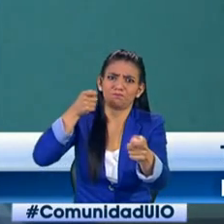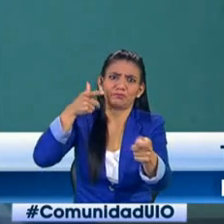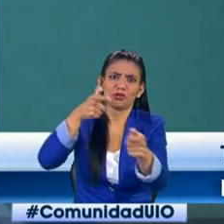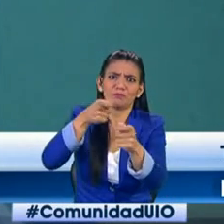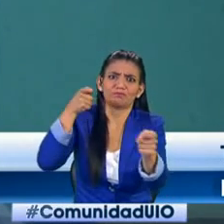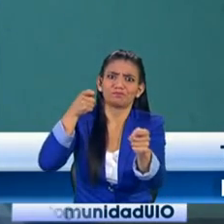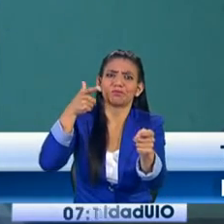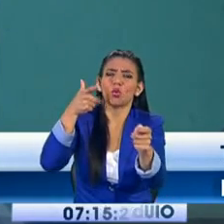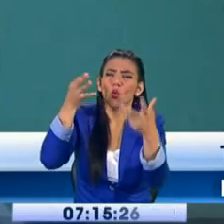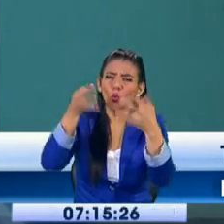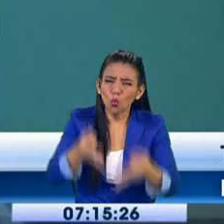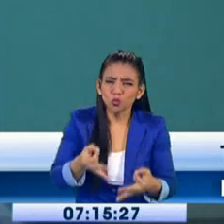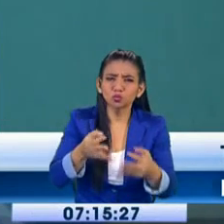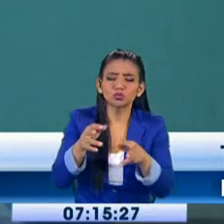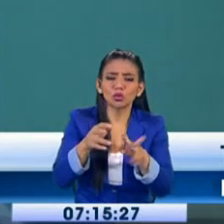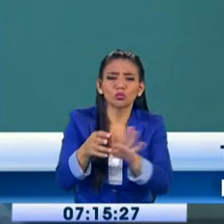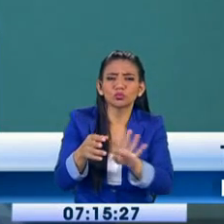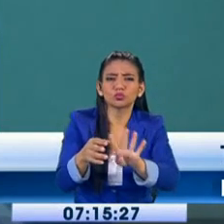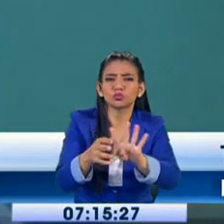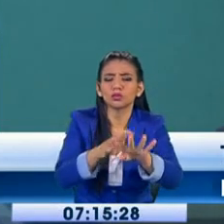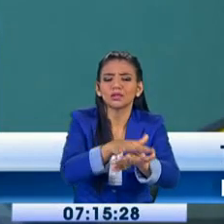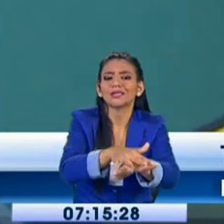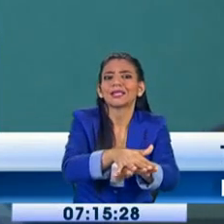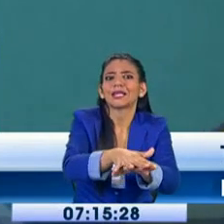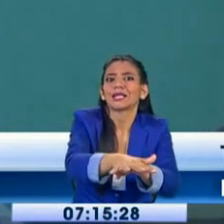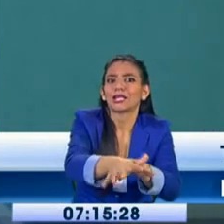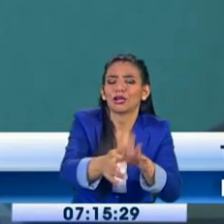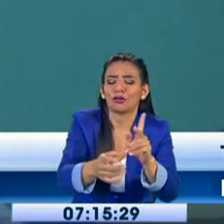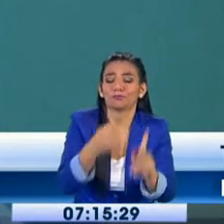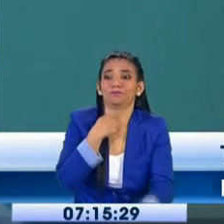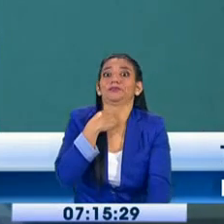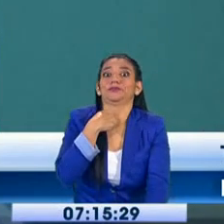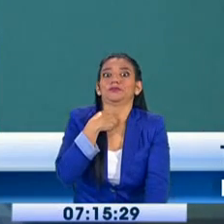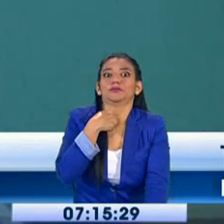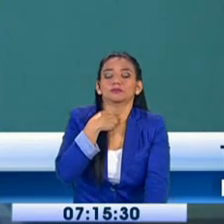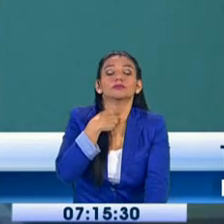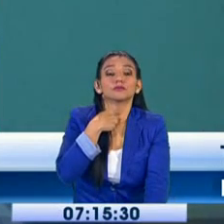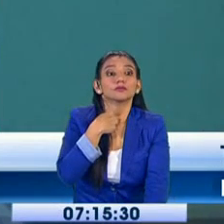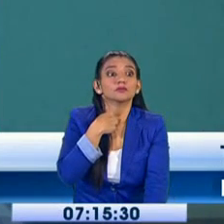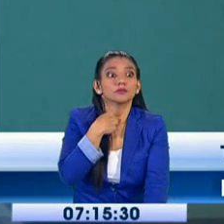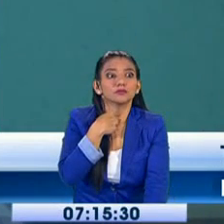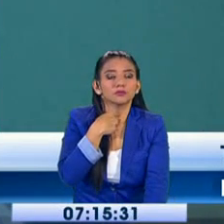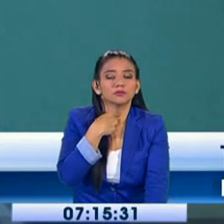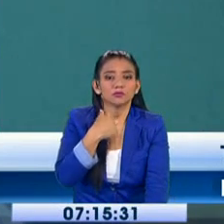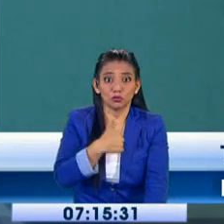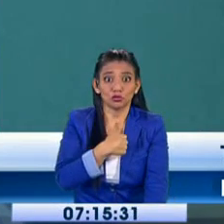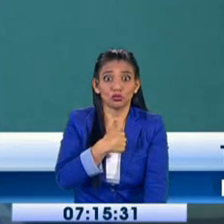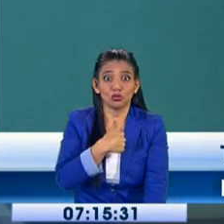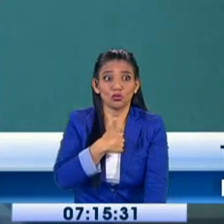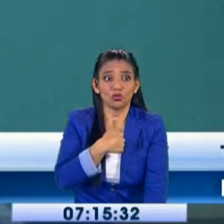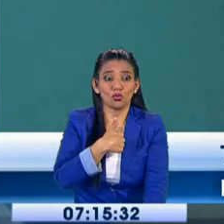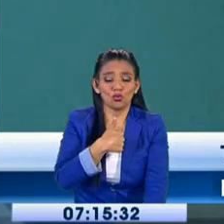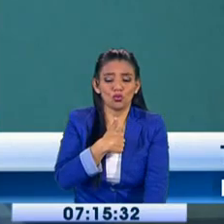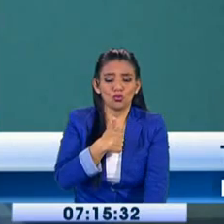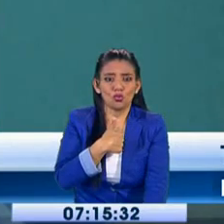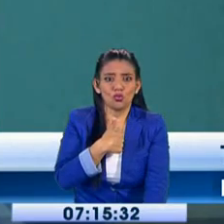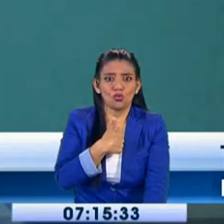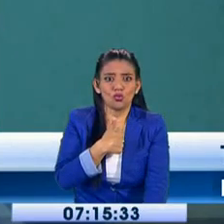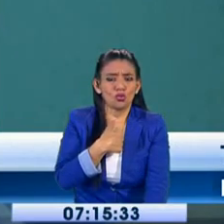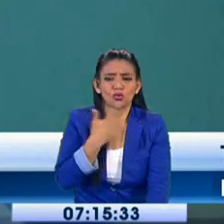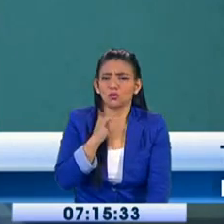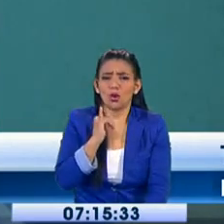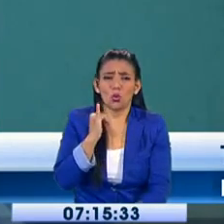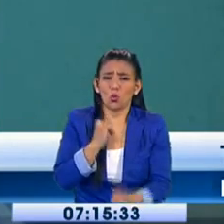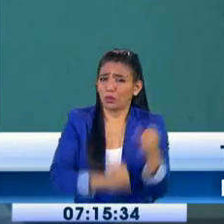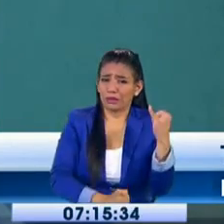Xiripuno, para abajo, para el río Bameno, pues, y fue atacado. Tenemos, digamos, último comunicado,